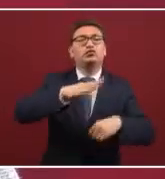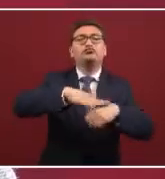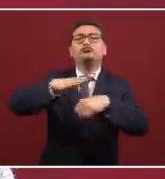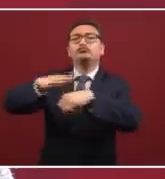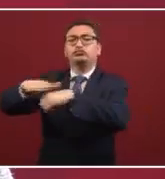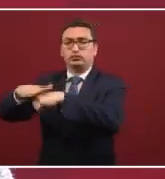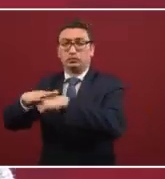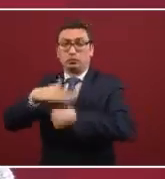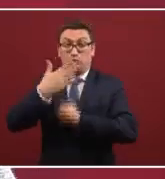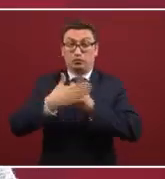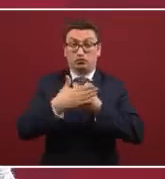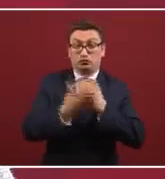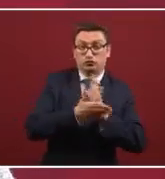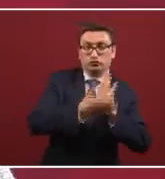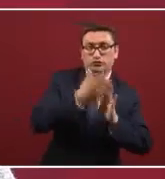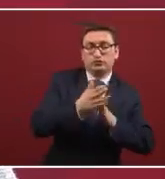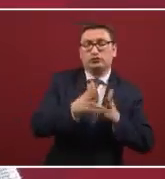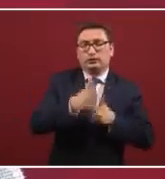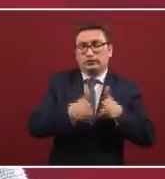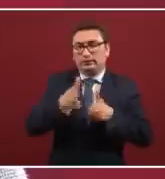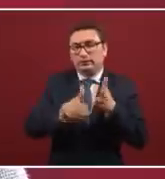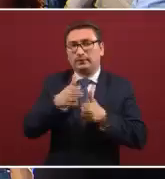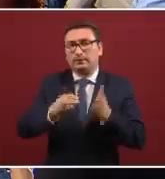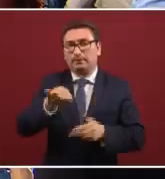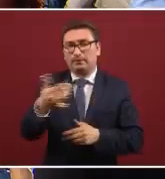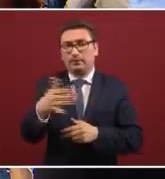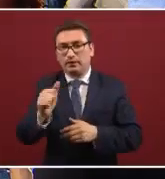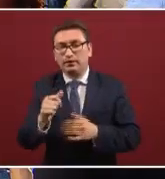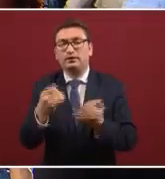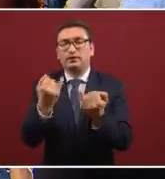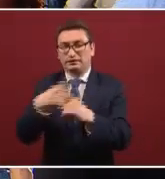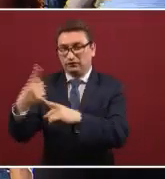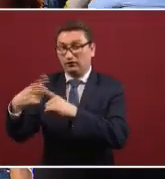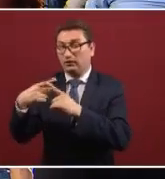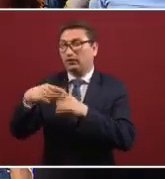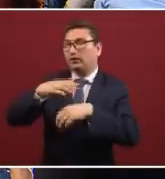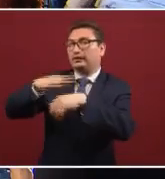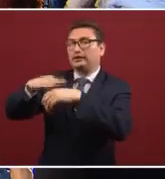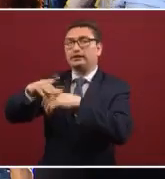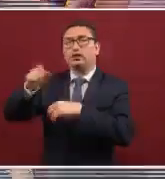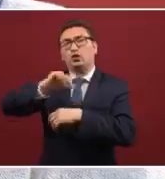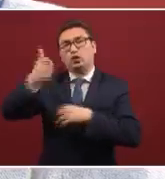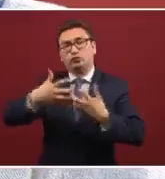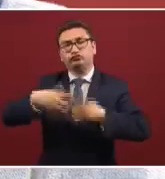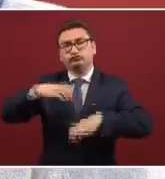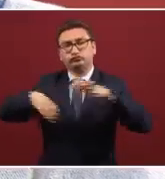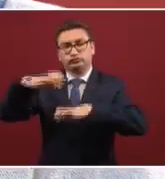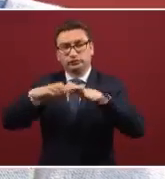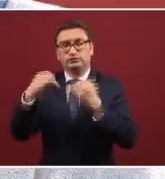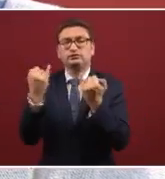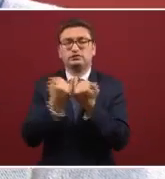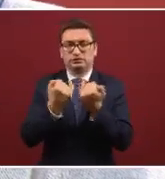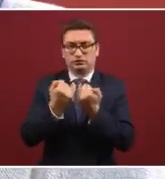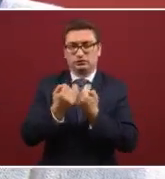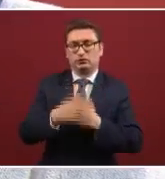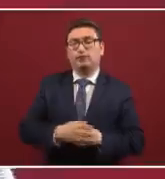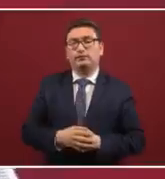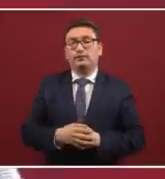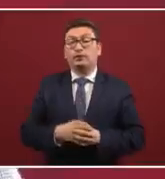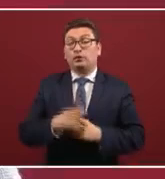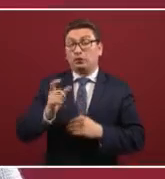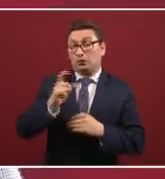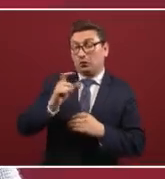el Transísmico y en otras obras de infraestructura. Comprometerse a un dato de inversión extranjera es mucho más complicado que un